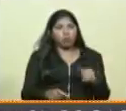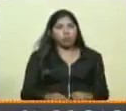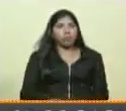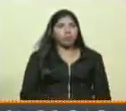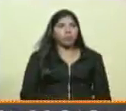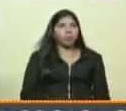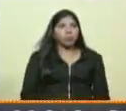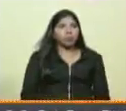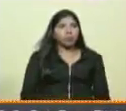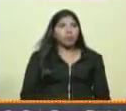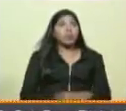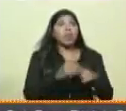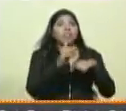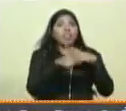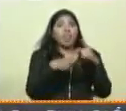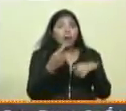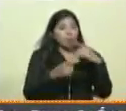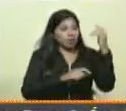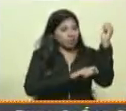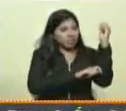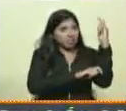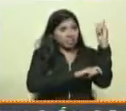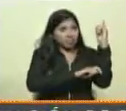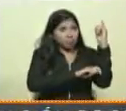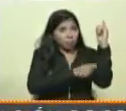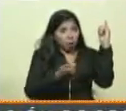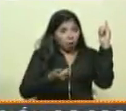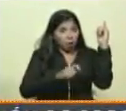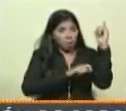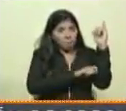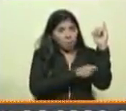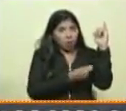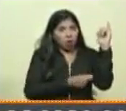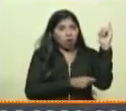torre cae. Ese, pásame otra vez, por favor.